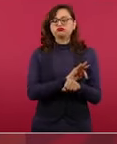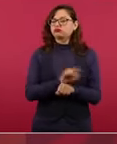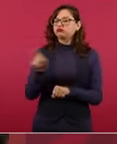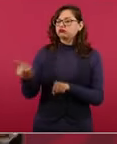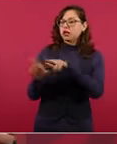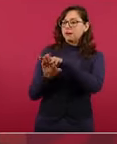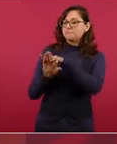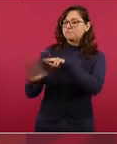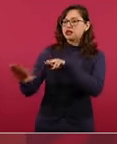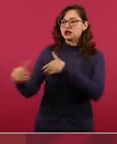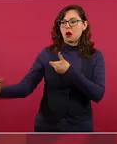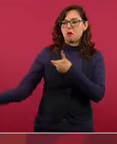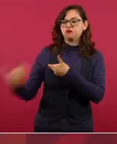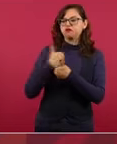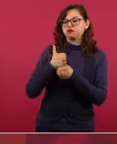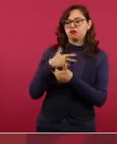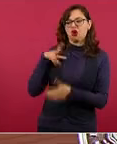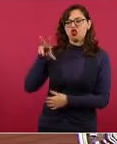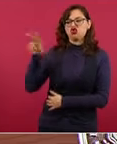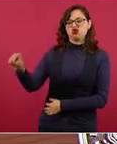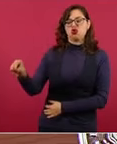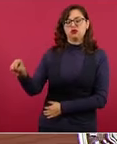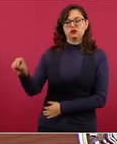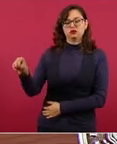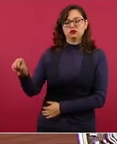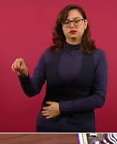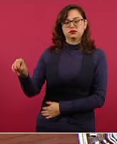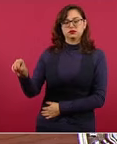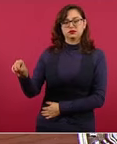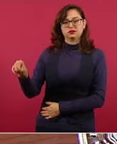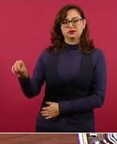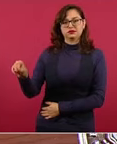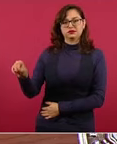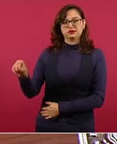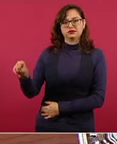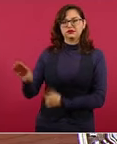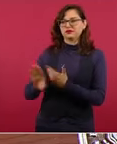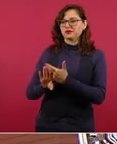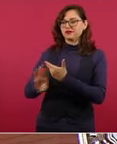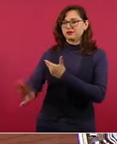por todos los medios e inmigrantes